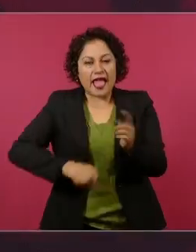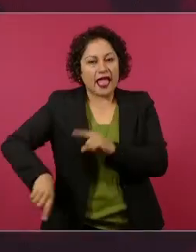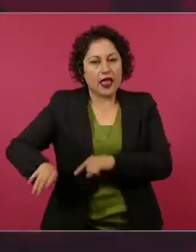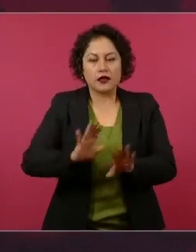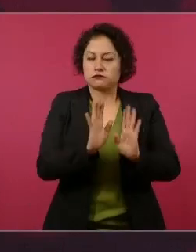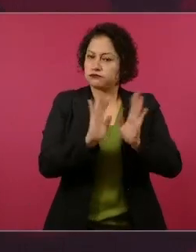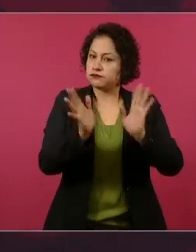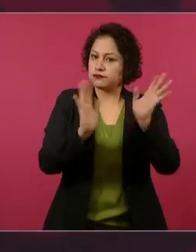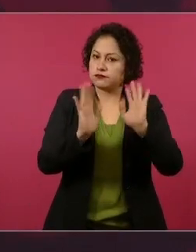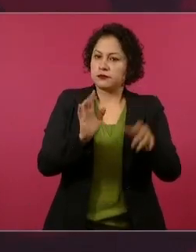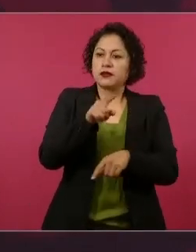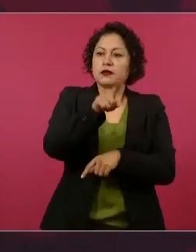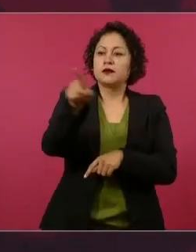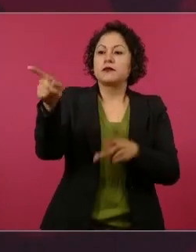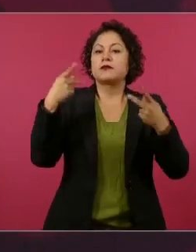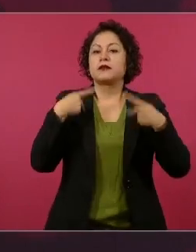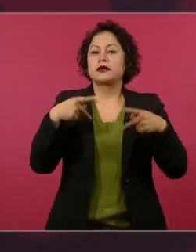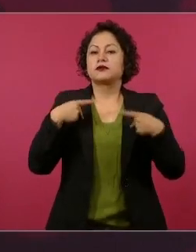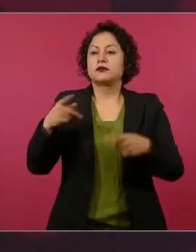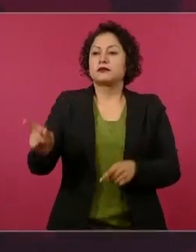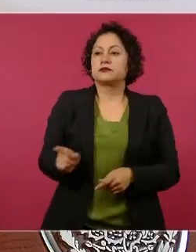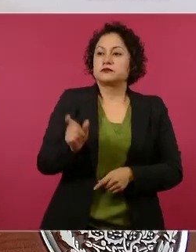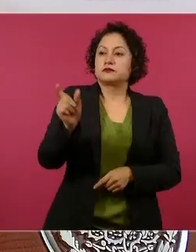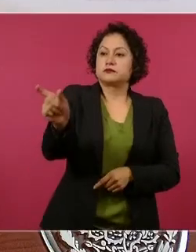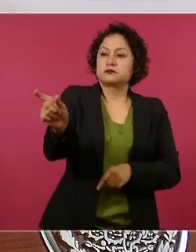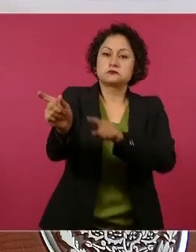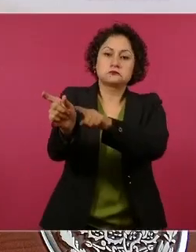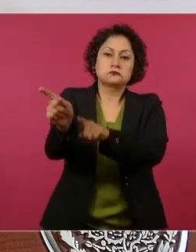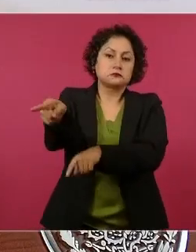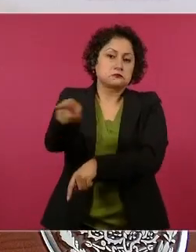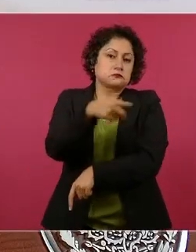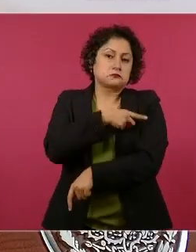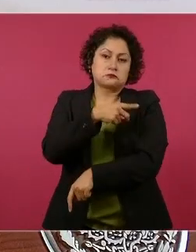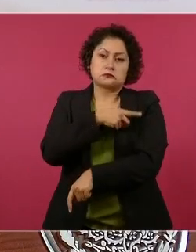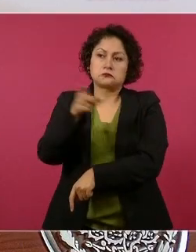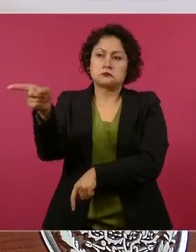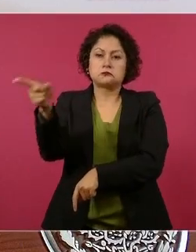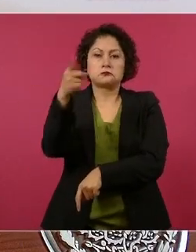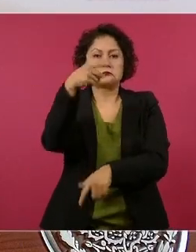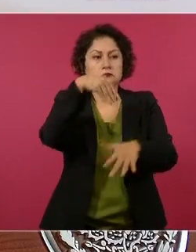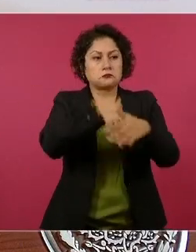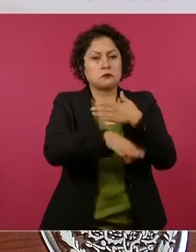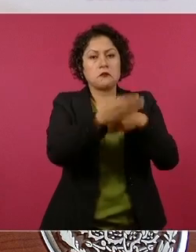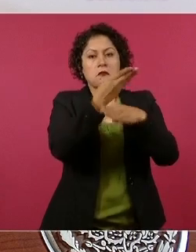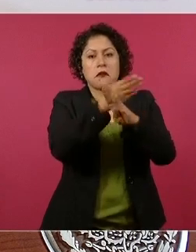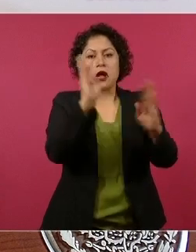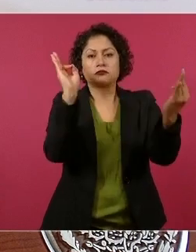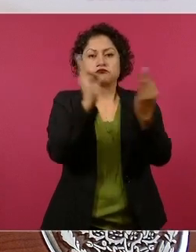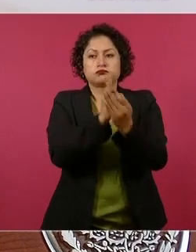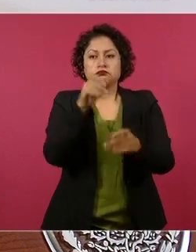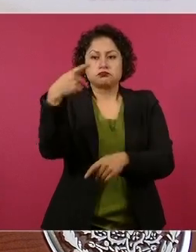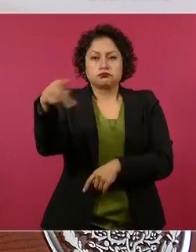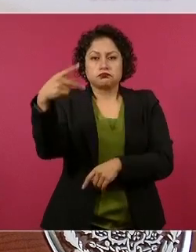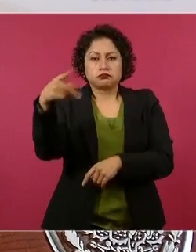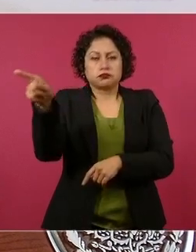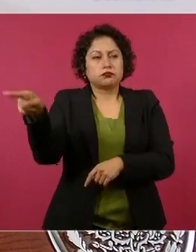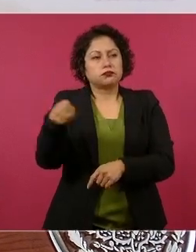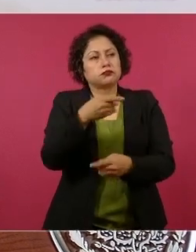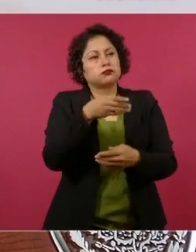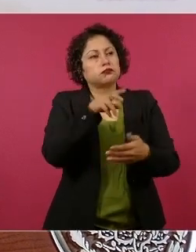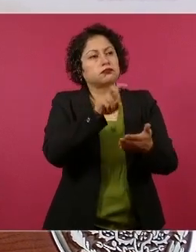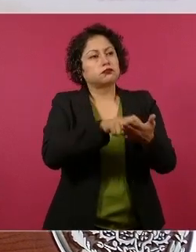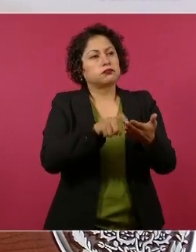y va al banco y saca lo que por derecho le corresponde, sin pagar